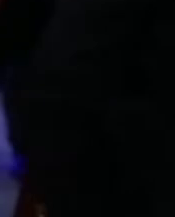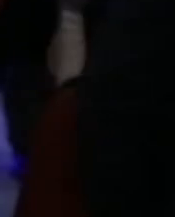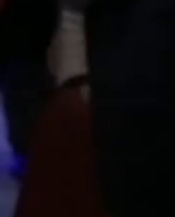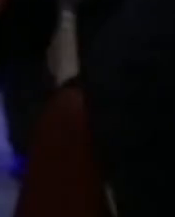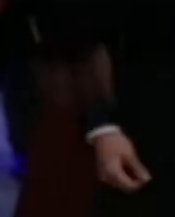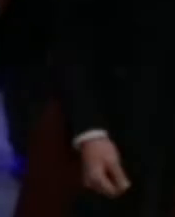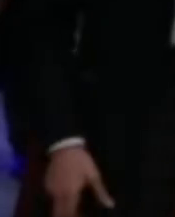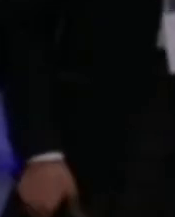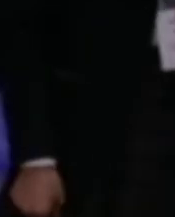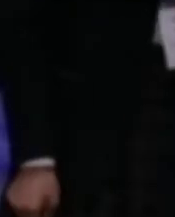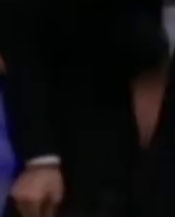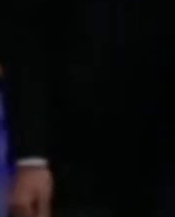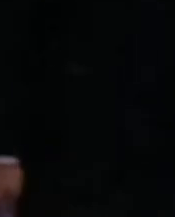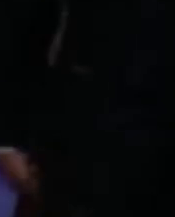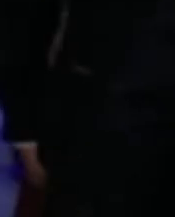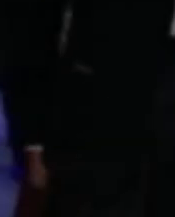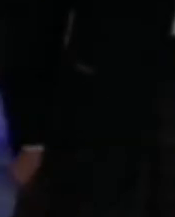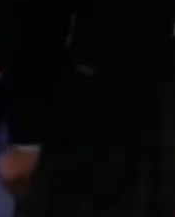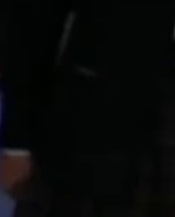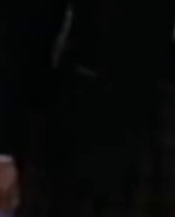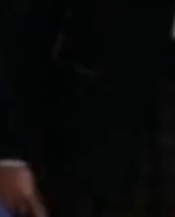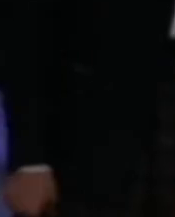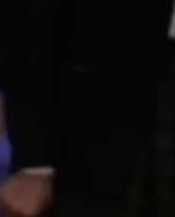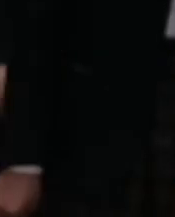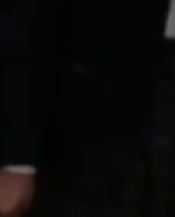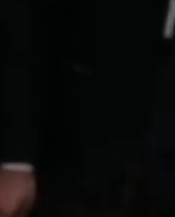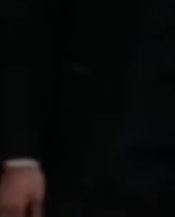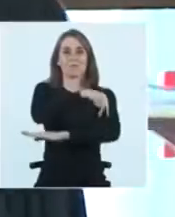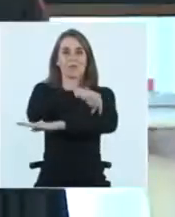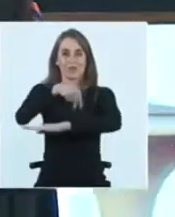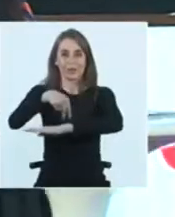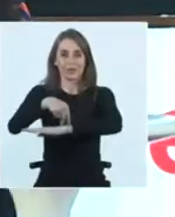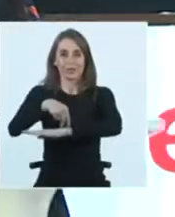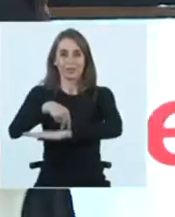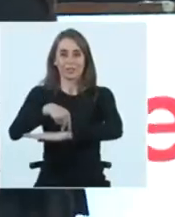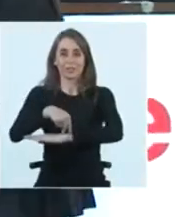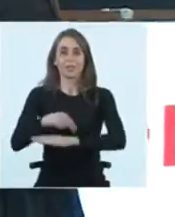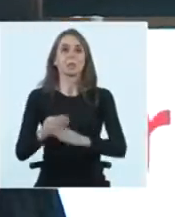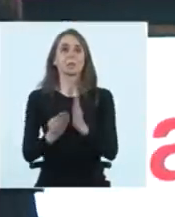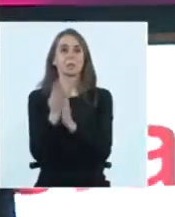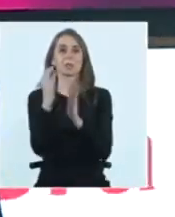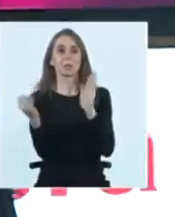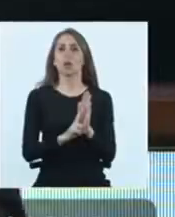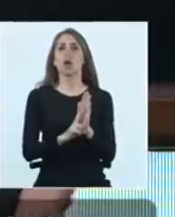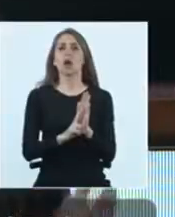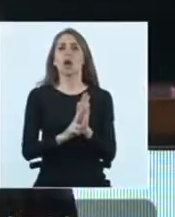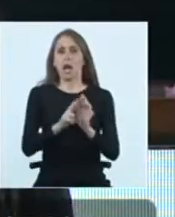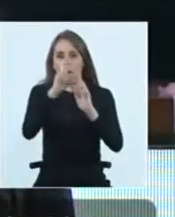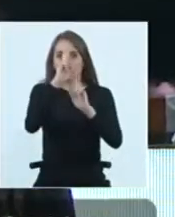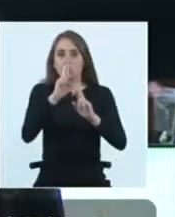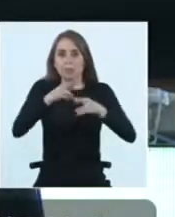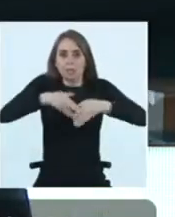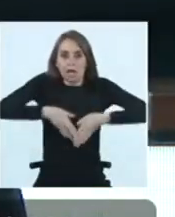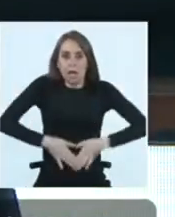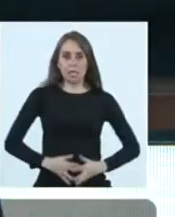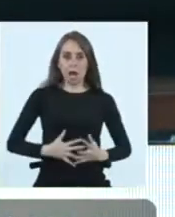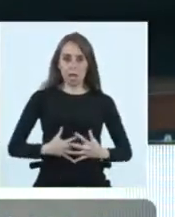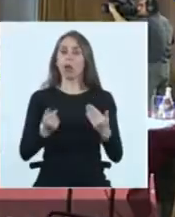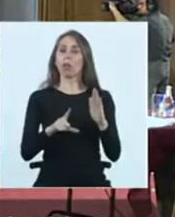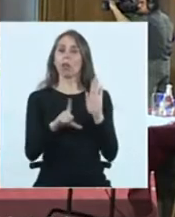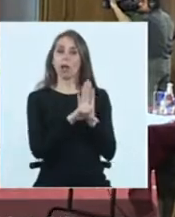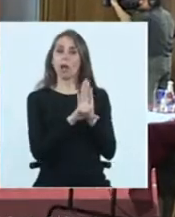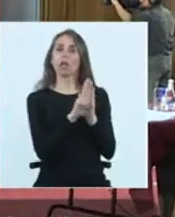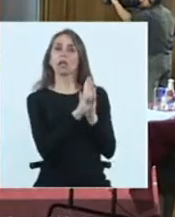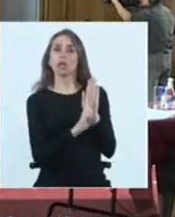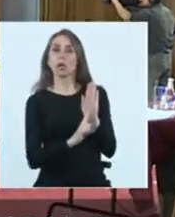en serio le agradecemos a todos los que nos ayudaron, a mis compañeras que siempre nos estuvimos unidas y pudimos salir adelante, a pesar de que a veces no